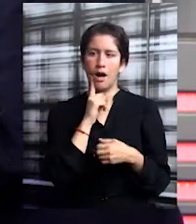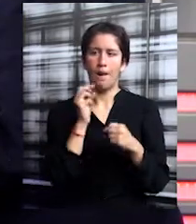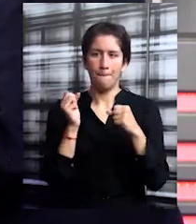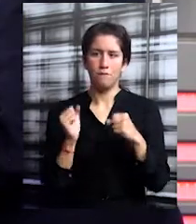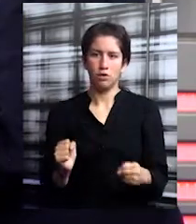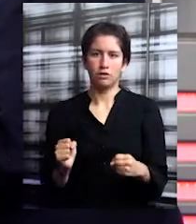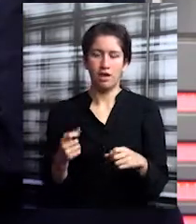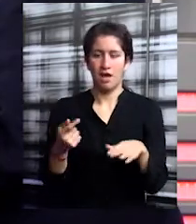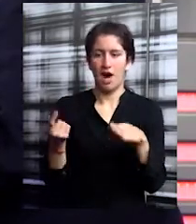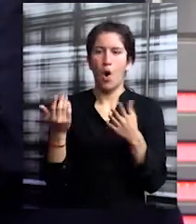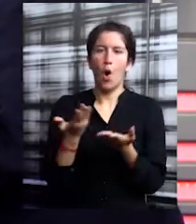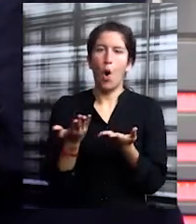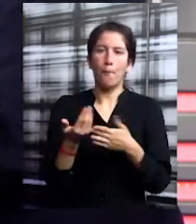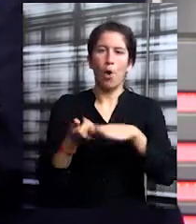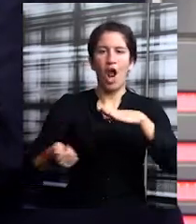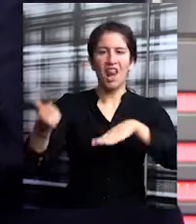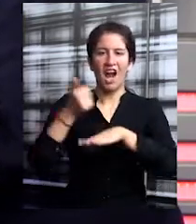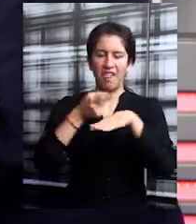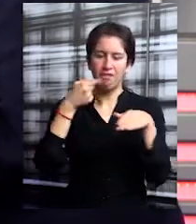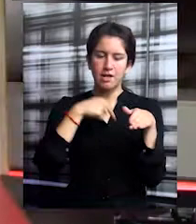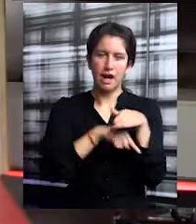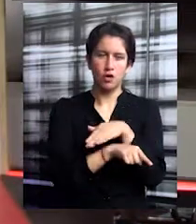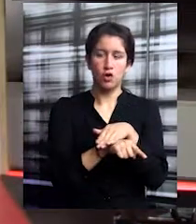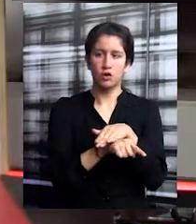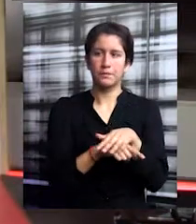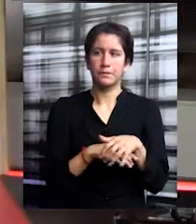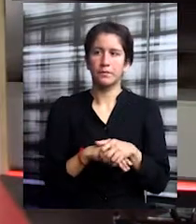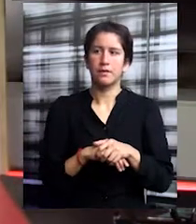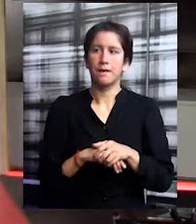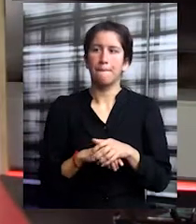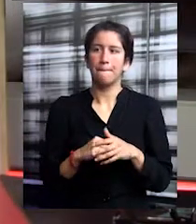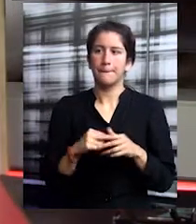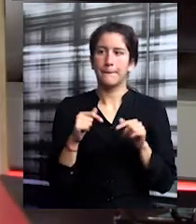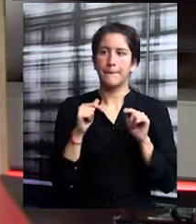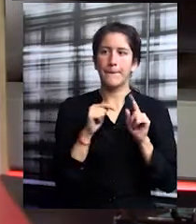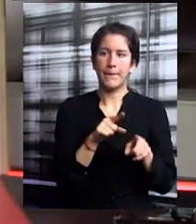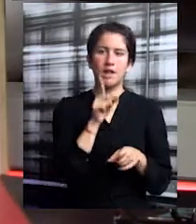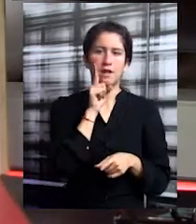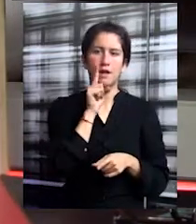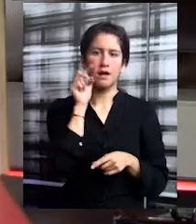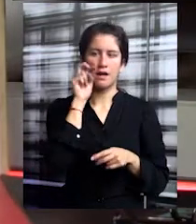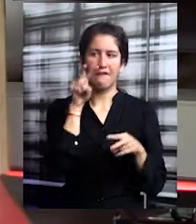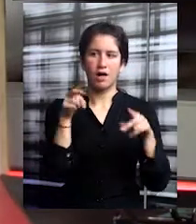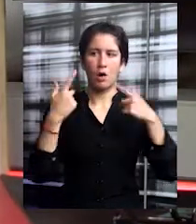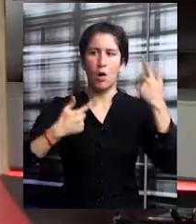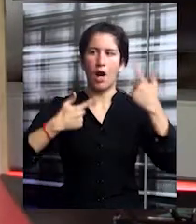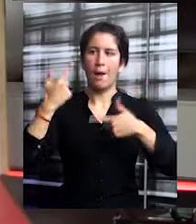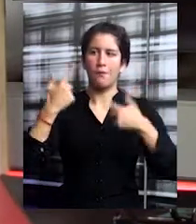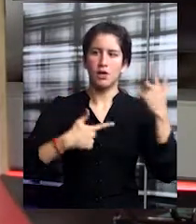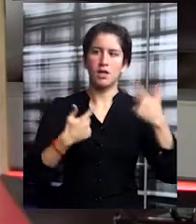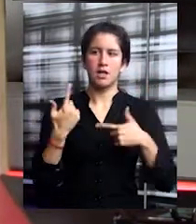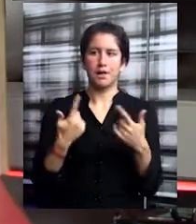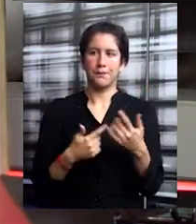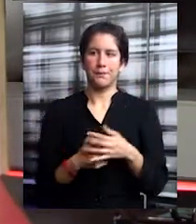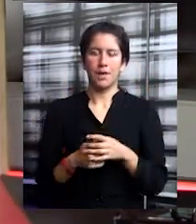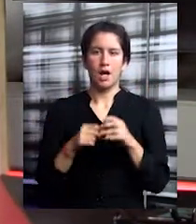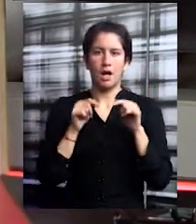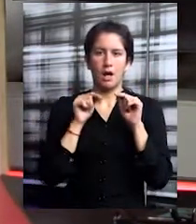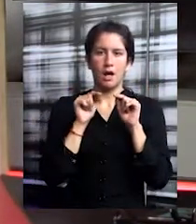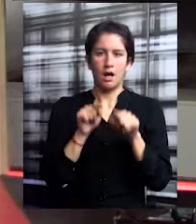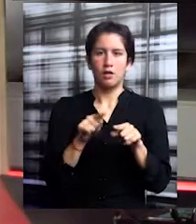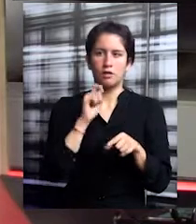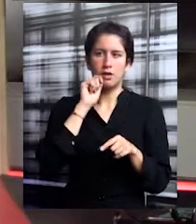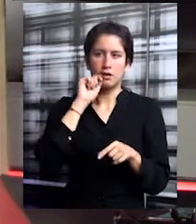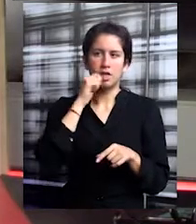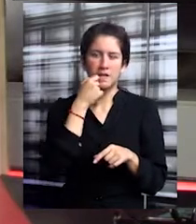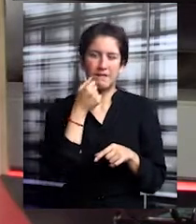un alcalde del interior, como le denominan ustedes, pueda plantear ciertas cuestiones que tienen que ver con la política de carácter regional, donde la política que